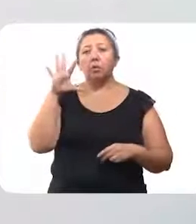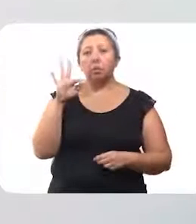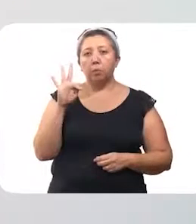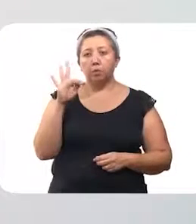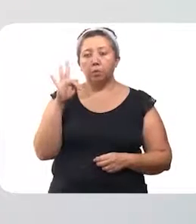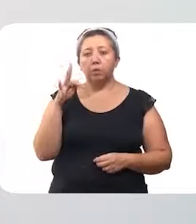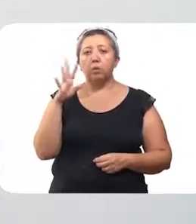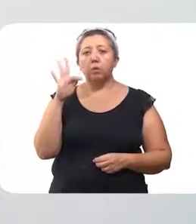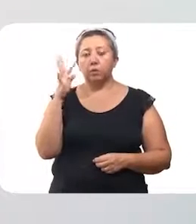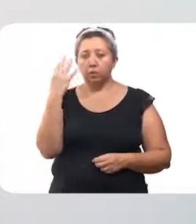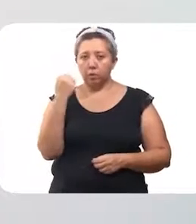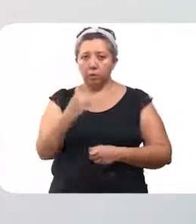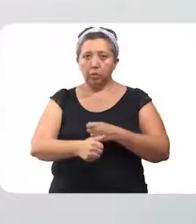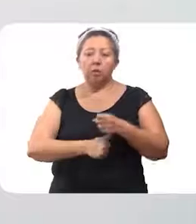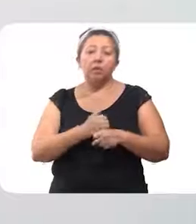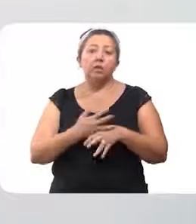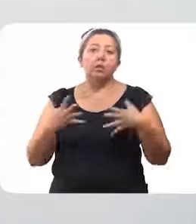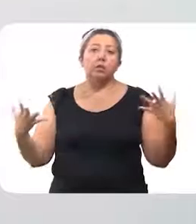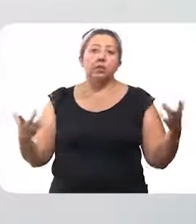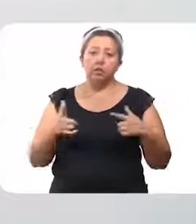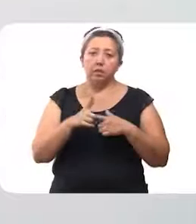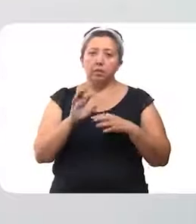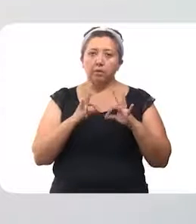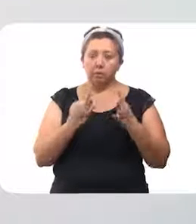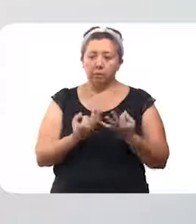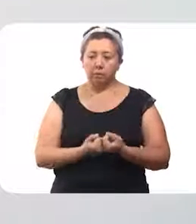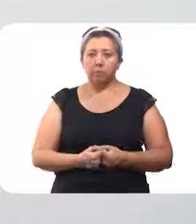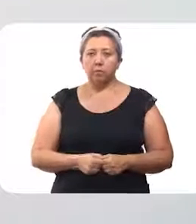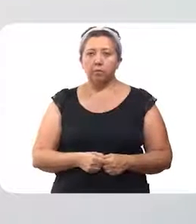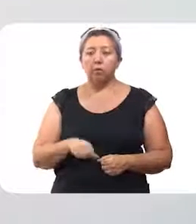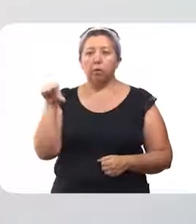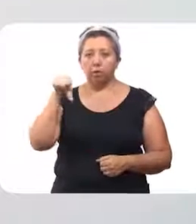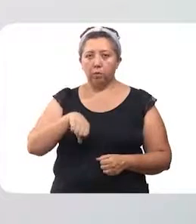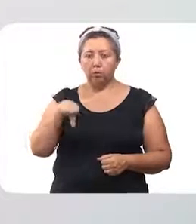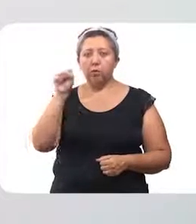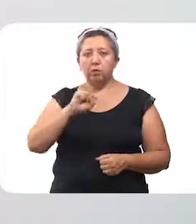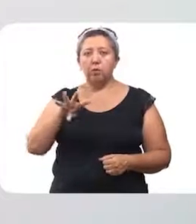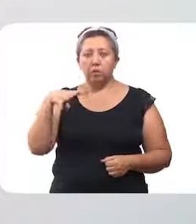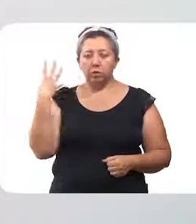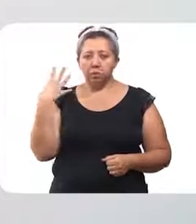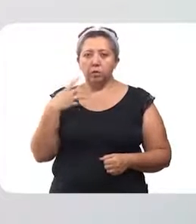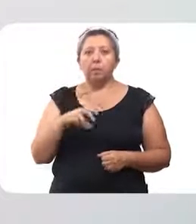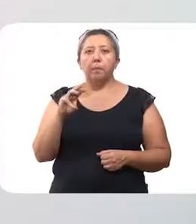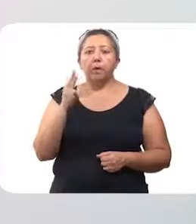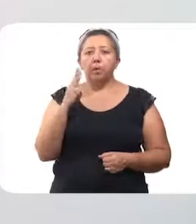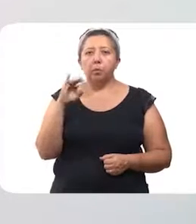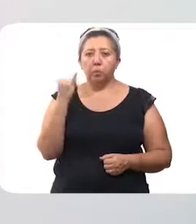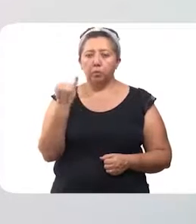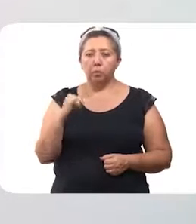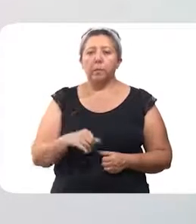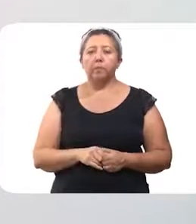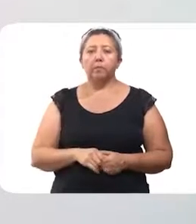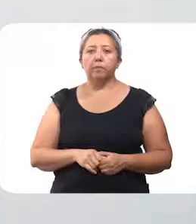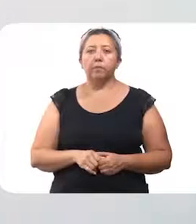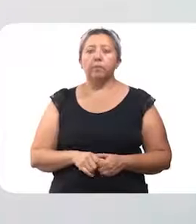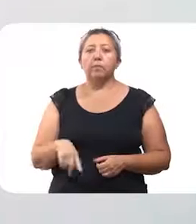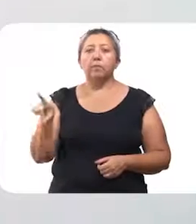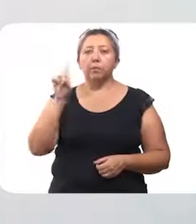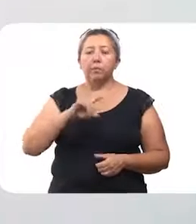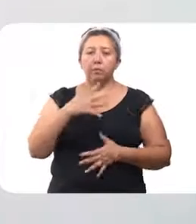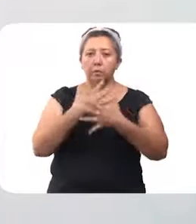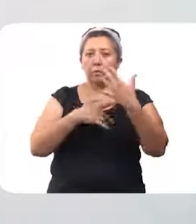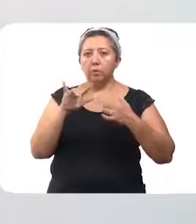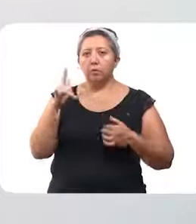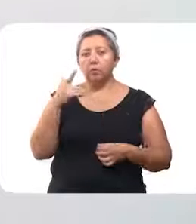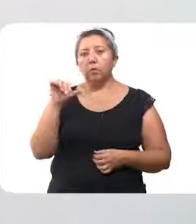40 y 49 años se lleva a cabo de la siguiente forma. Hoy sábado 14 a los de mayo y junio, domingo